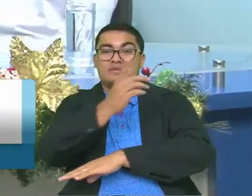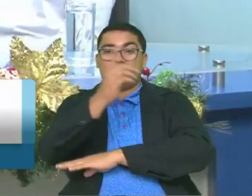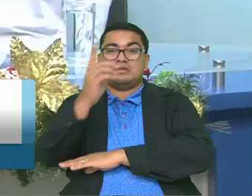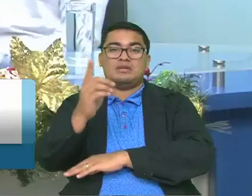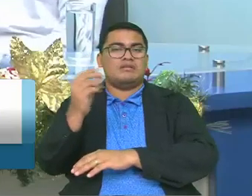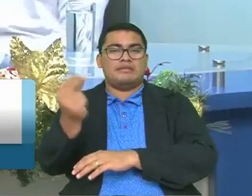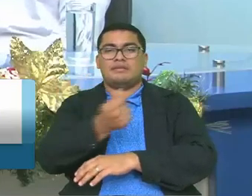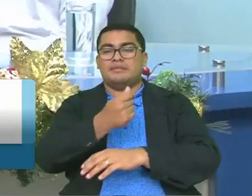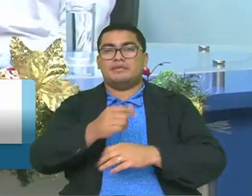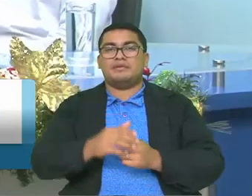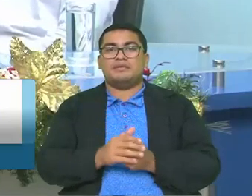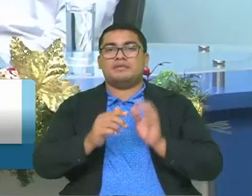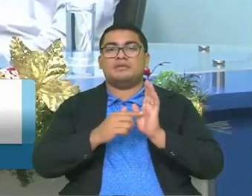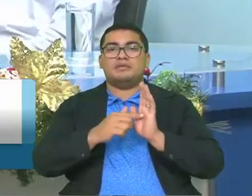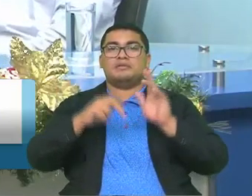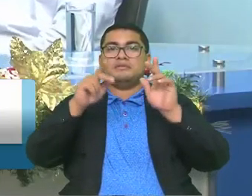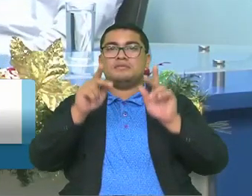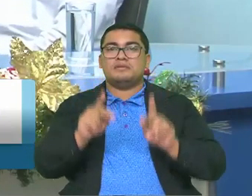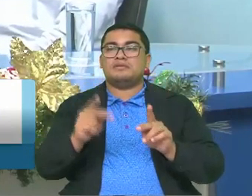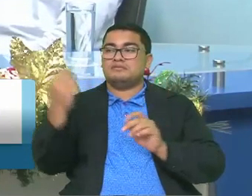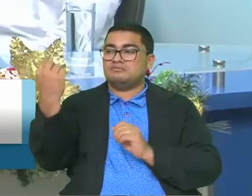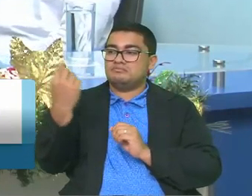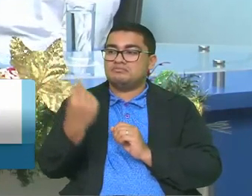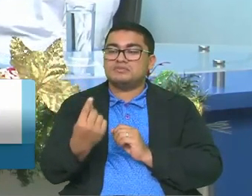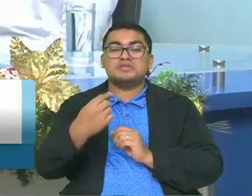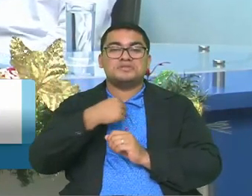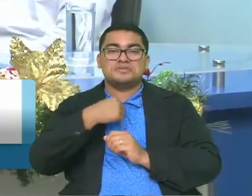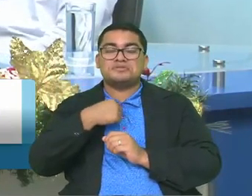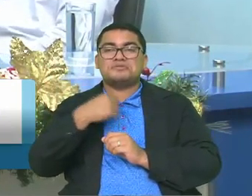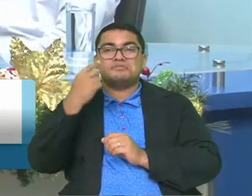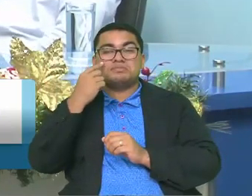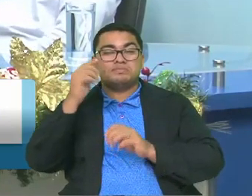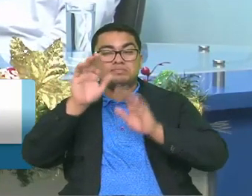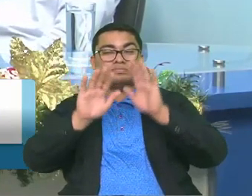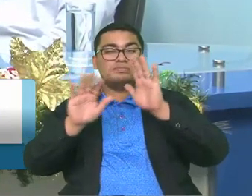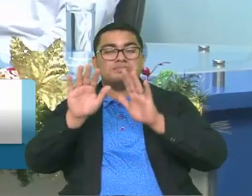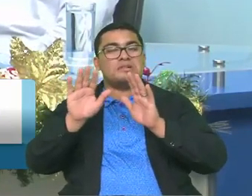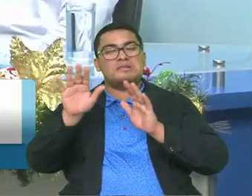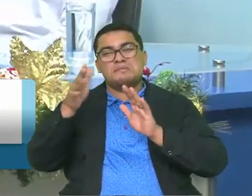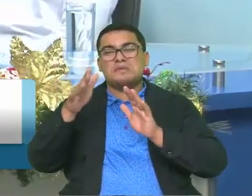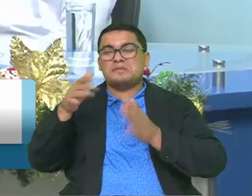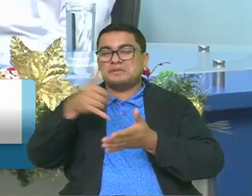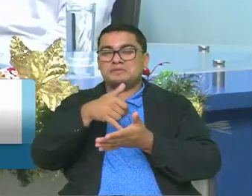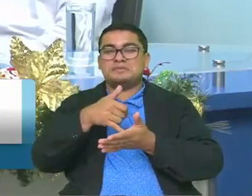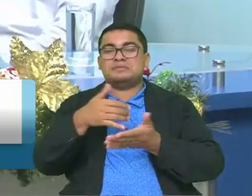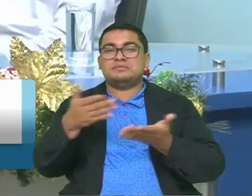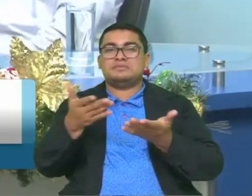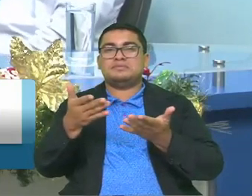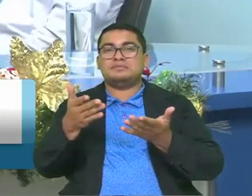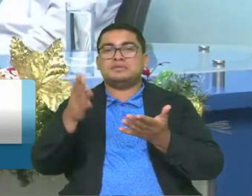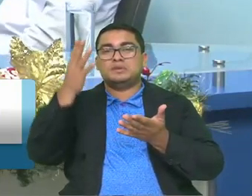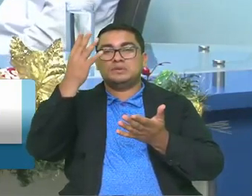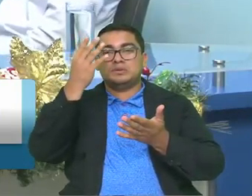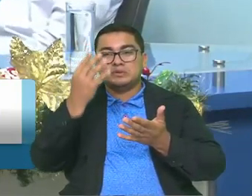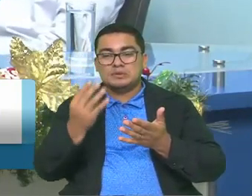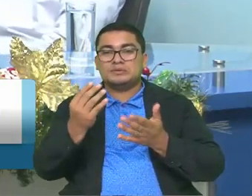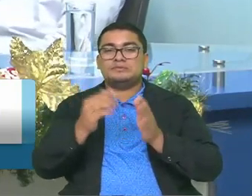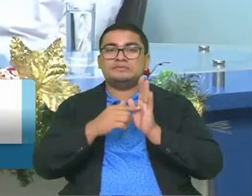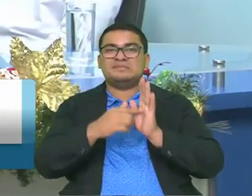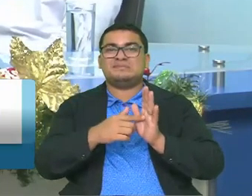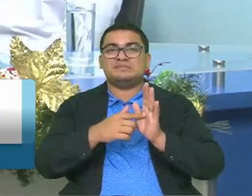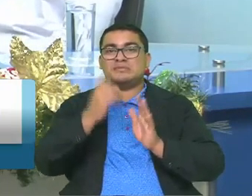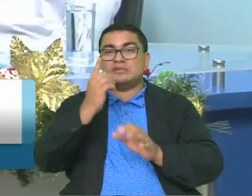obviamente se da antes de que se dé la neuritis óptica. Estos son de aparición generalmente brusca, se instauran